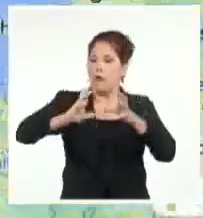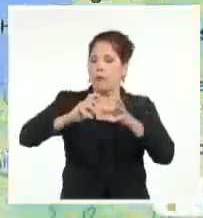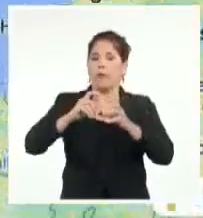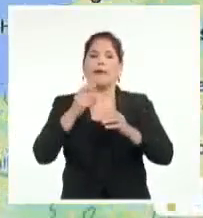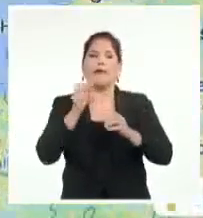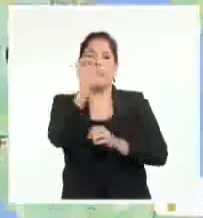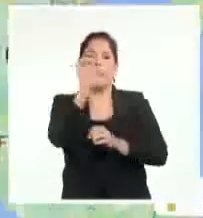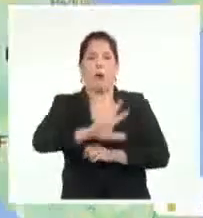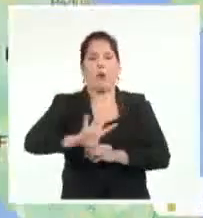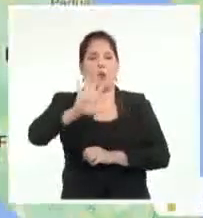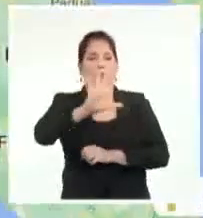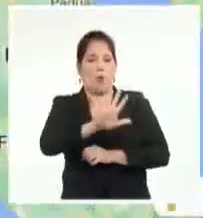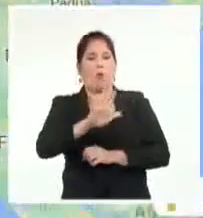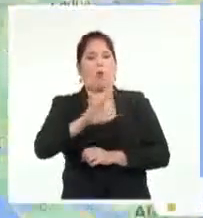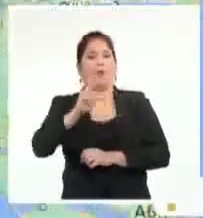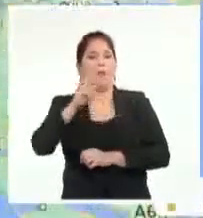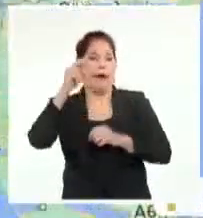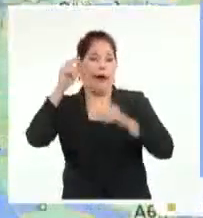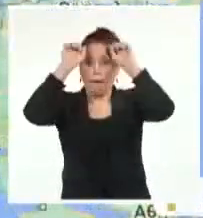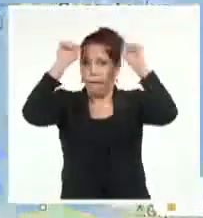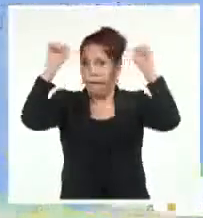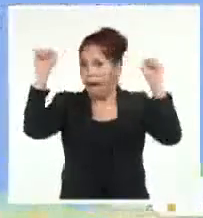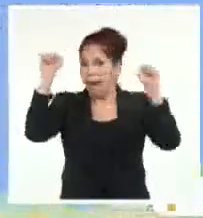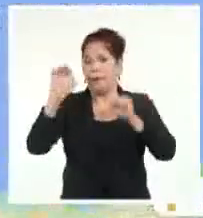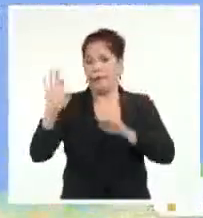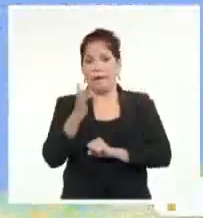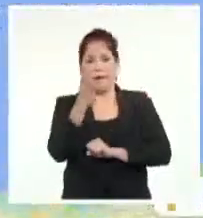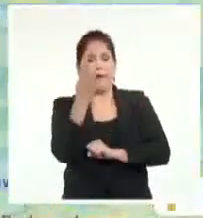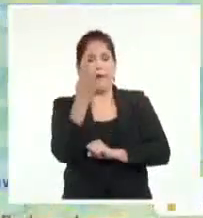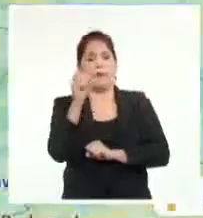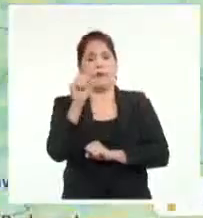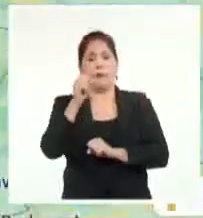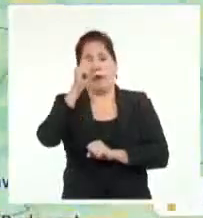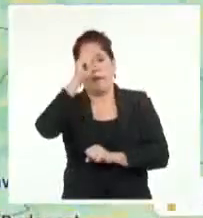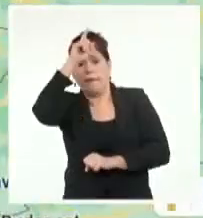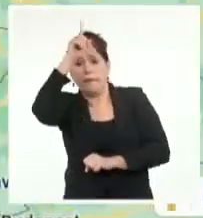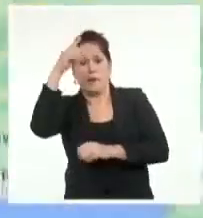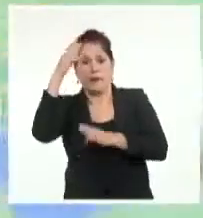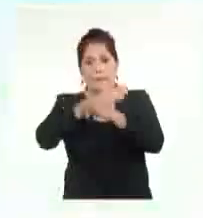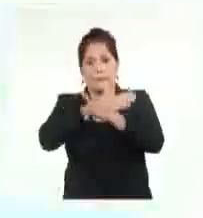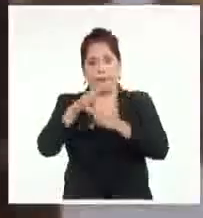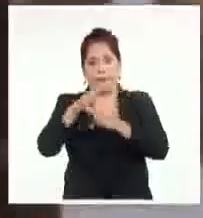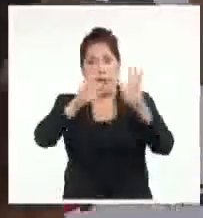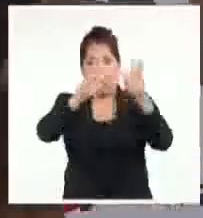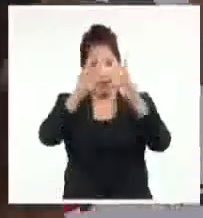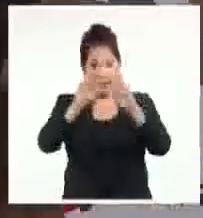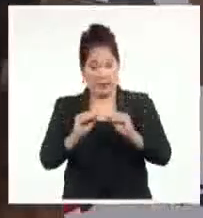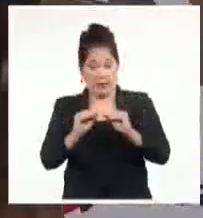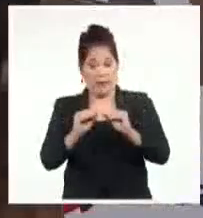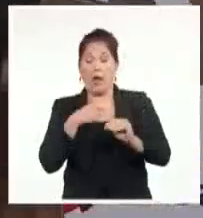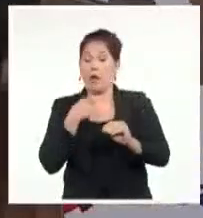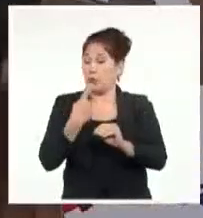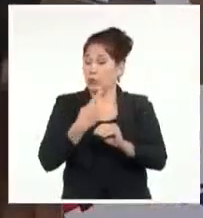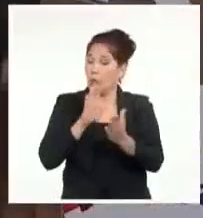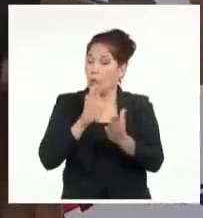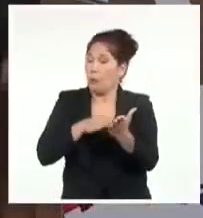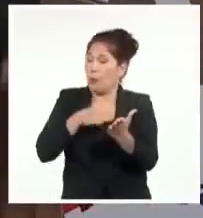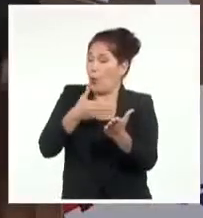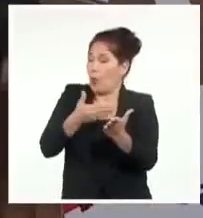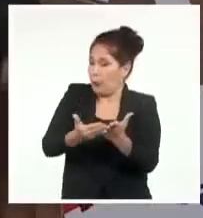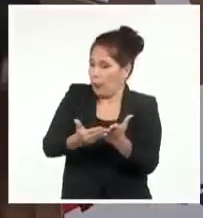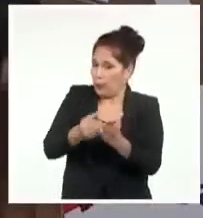Europa, Reino Unido, Francia, Italia, España y Alemania. La cifra que nos hemos propuesto alcanzar en el